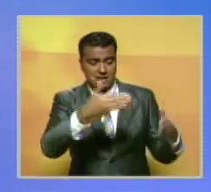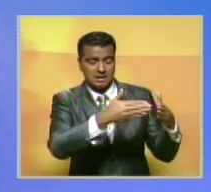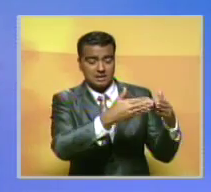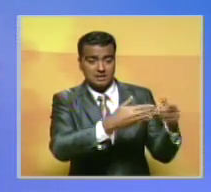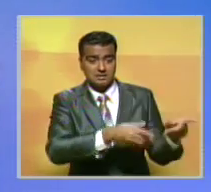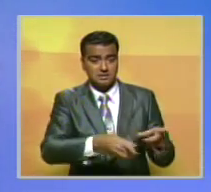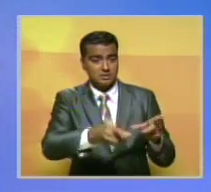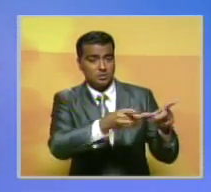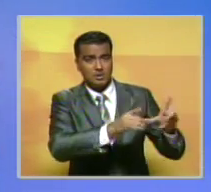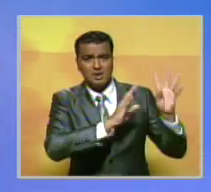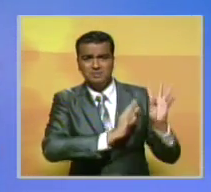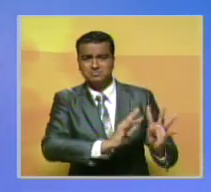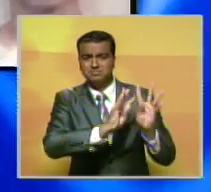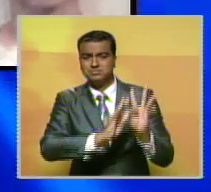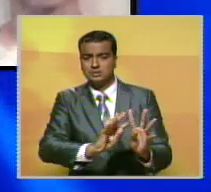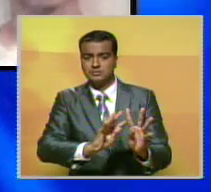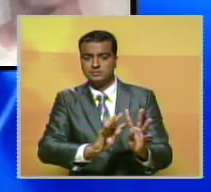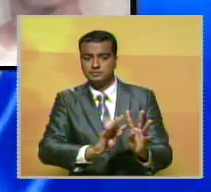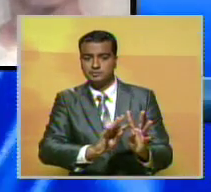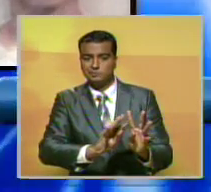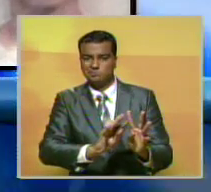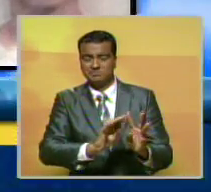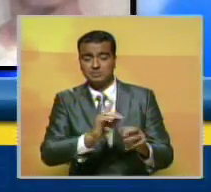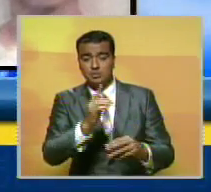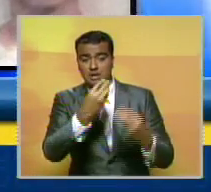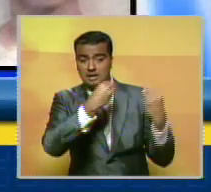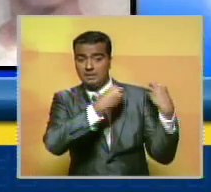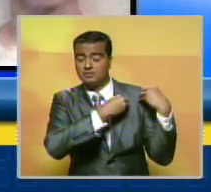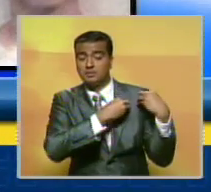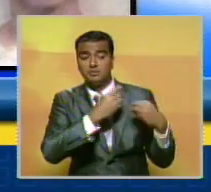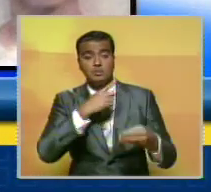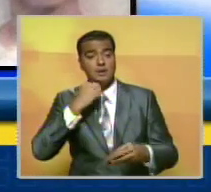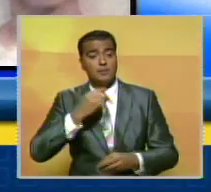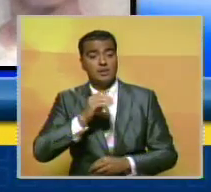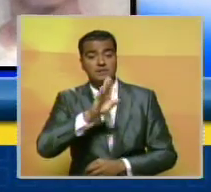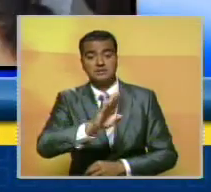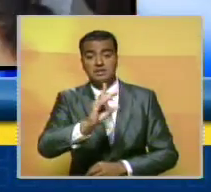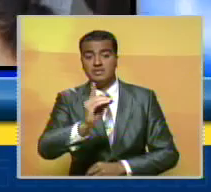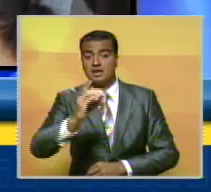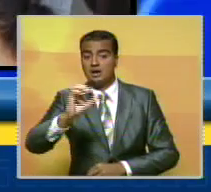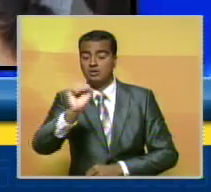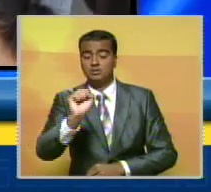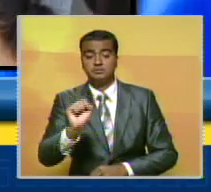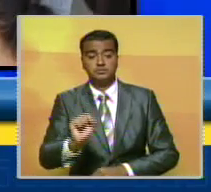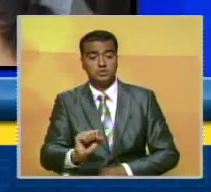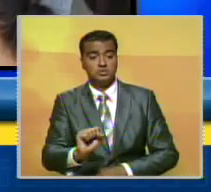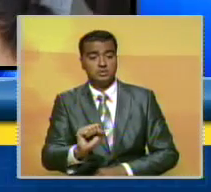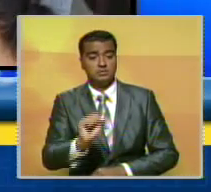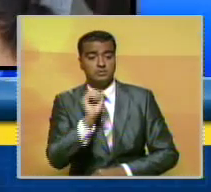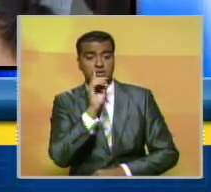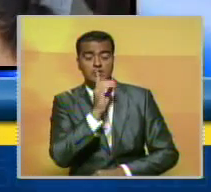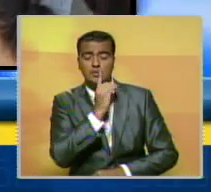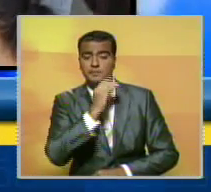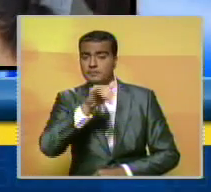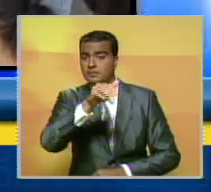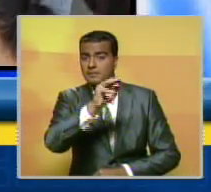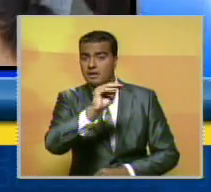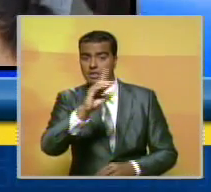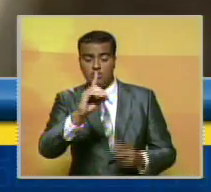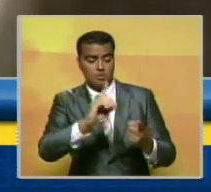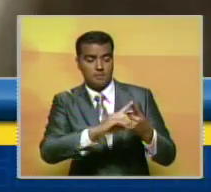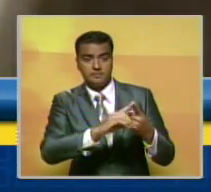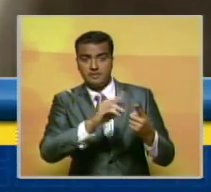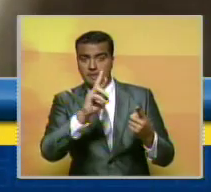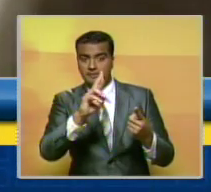Tracabordo durante una manifestación. Como presuntos responsables por la muerte de Basil da Costa fueron identificados José Miguel